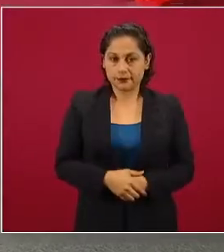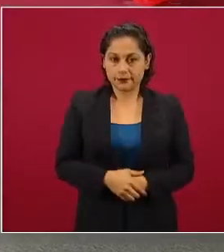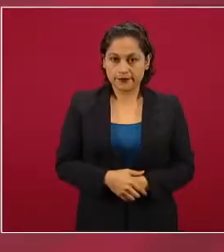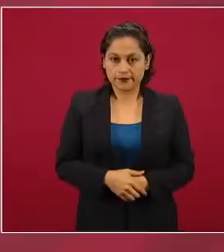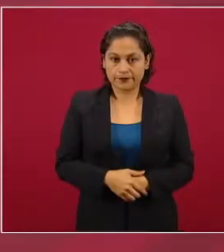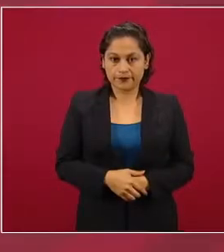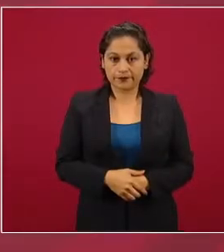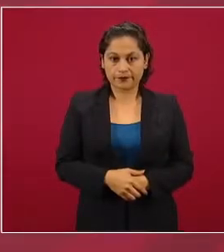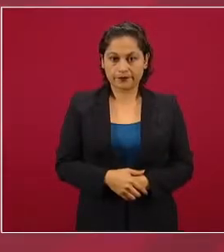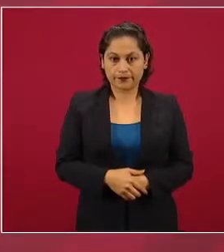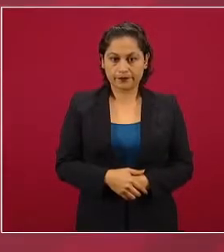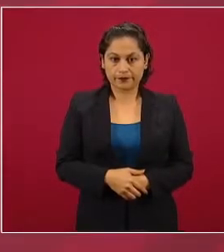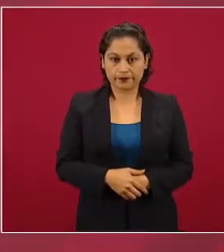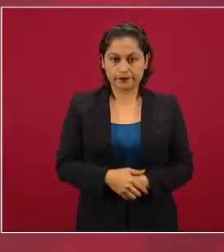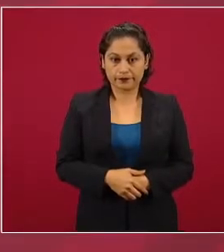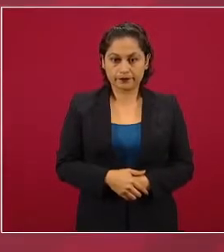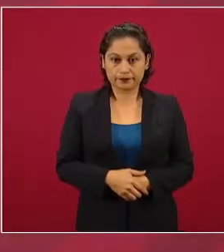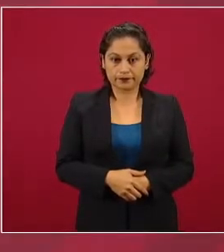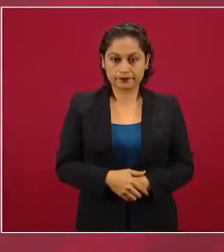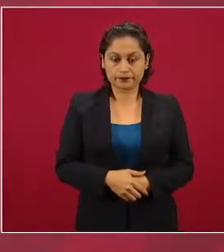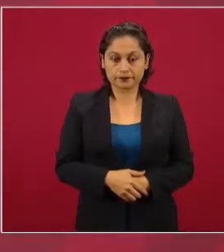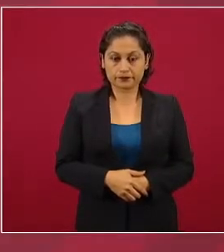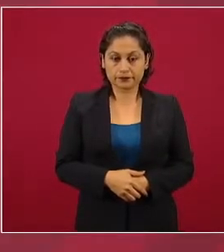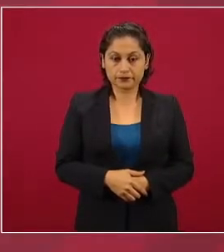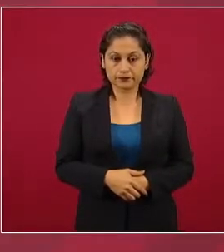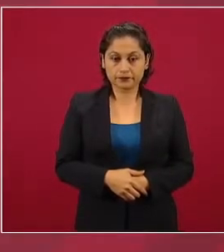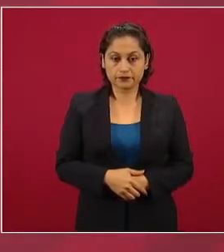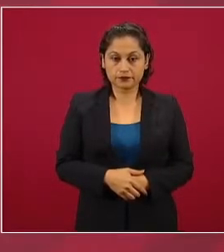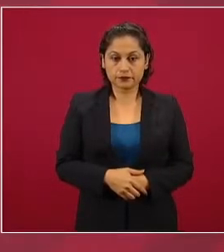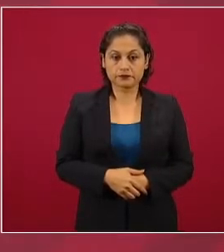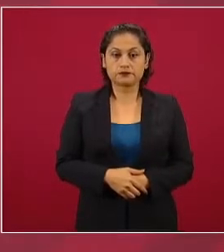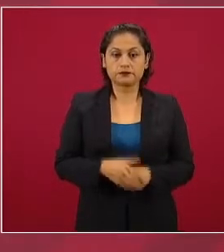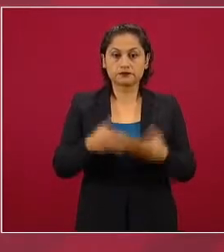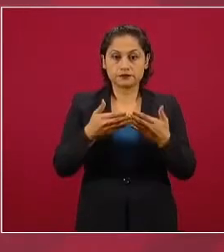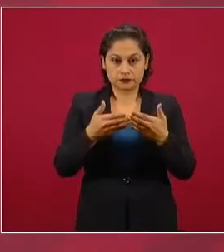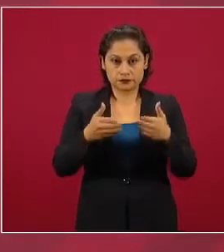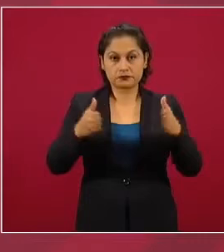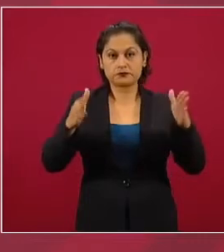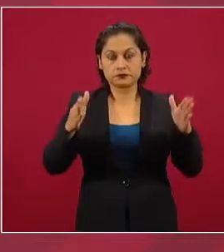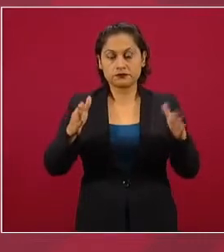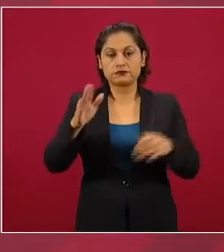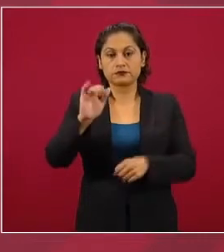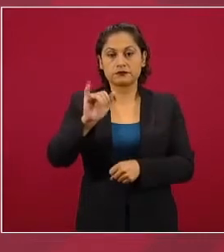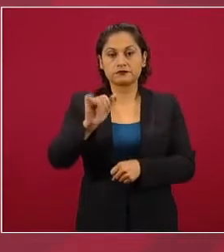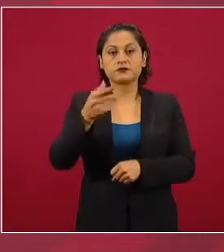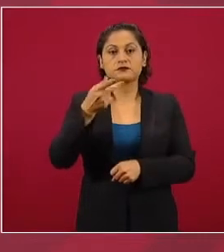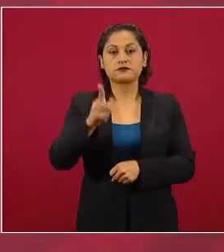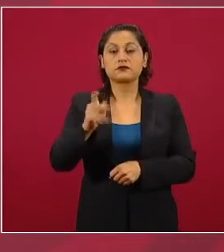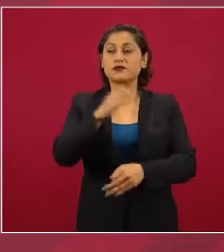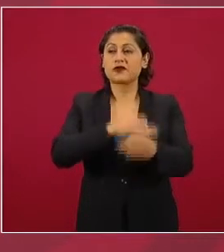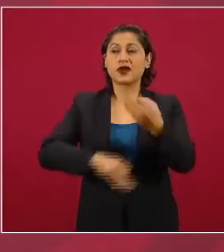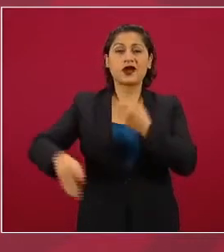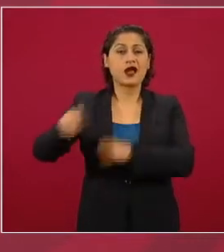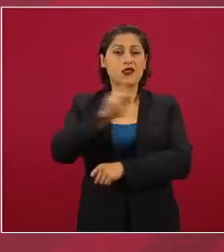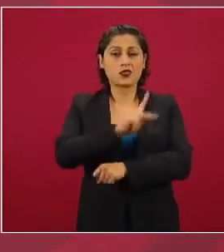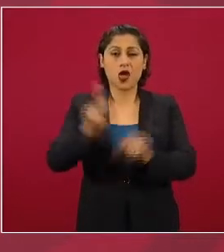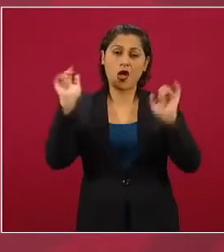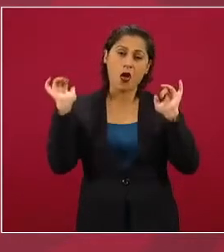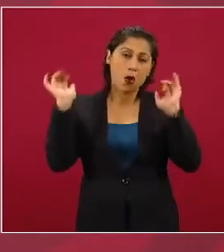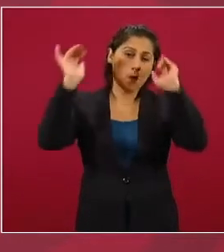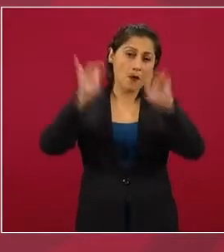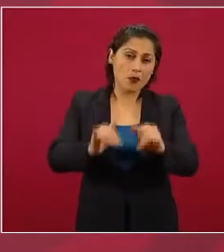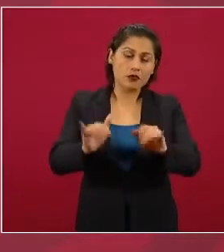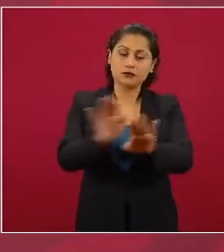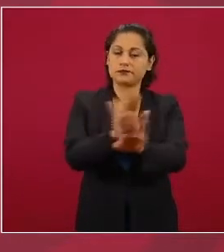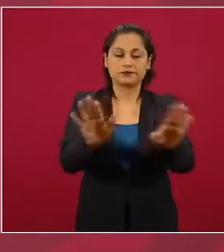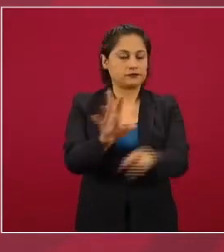se abra con todos los cuidados sanitarios. No va a poder ser para todos. Vamos